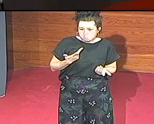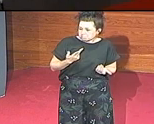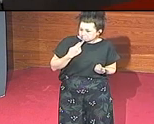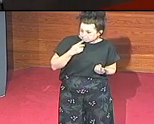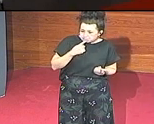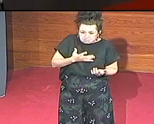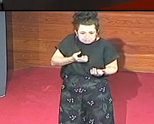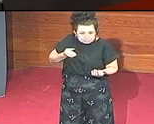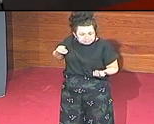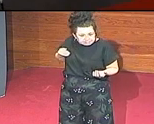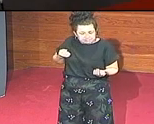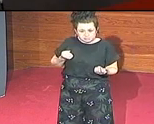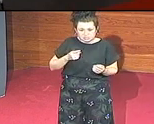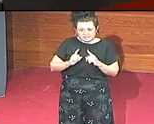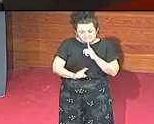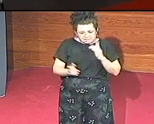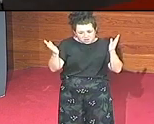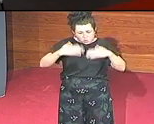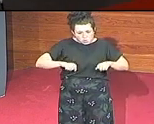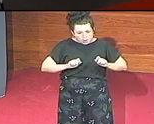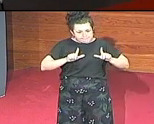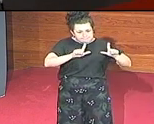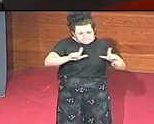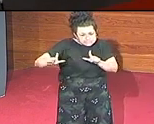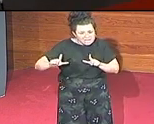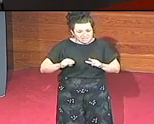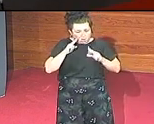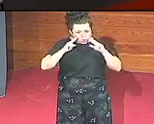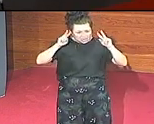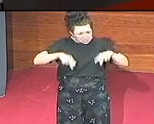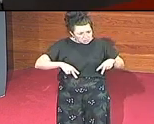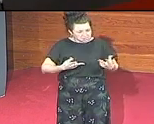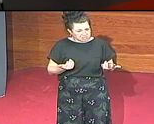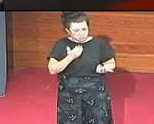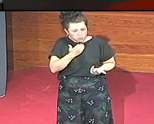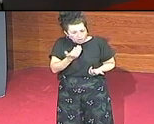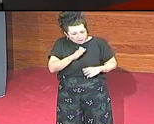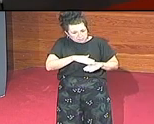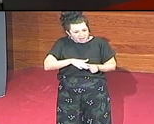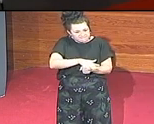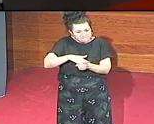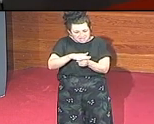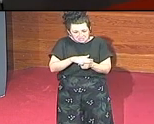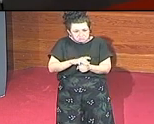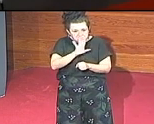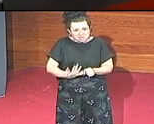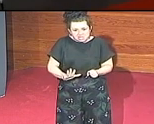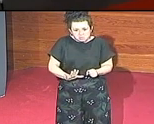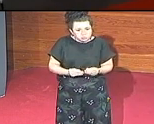ninguna placa ni ningún reconocimiento a todos estos bajos no hay nada sabes como si como si no hubiera pasado